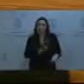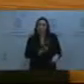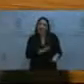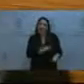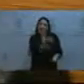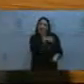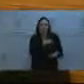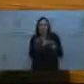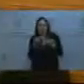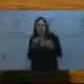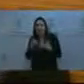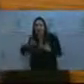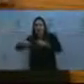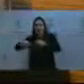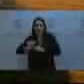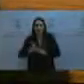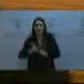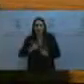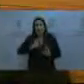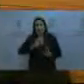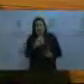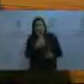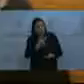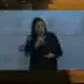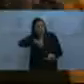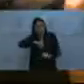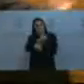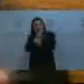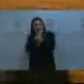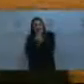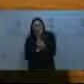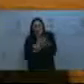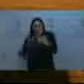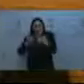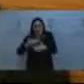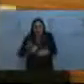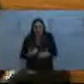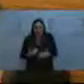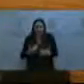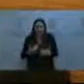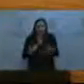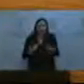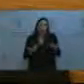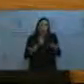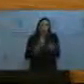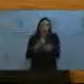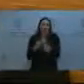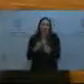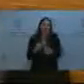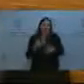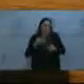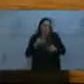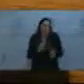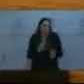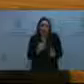hablan y somos nosotros los que no tenemos empatía con las pretensiones que tienen legítimas, por supuesto, quienes